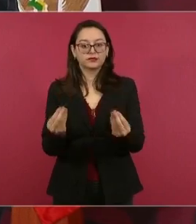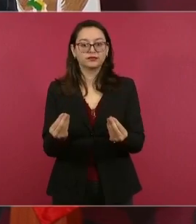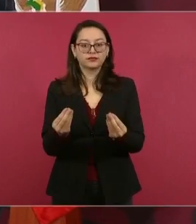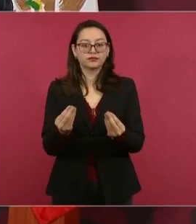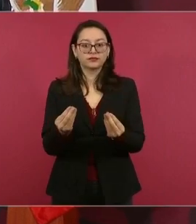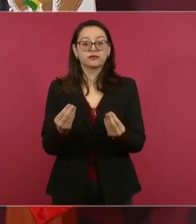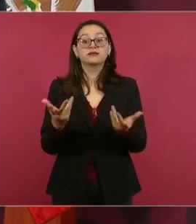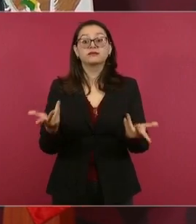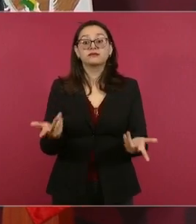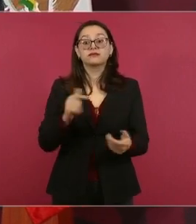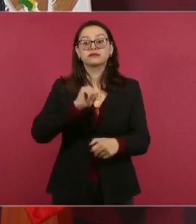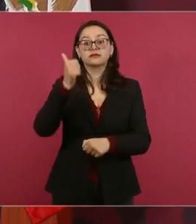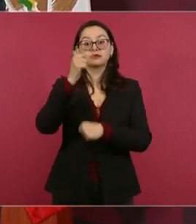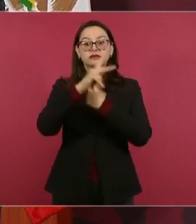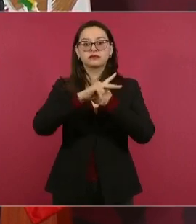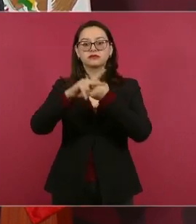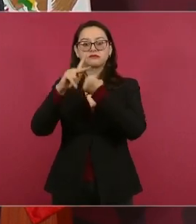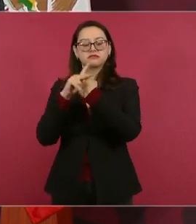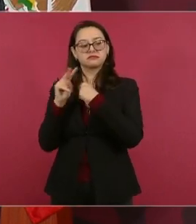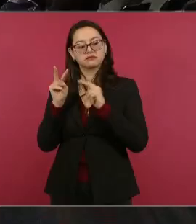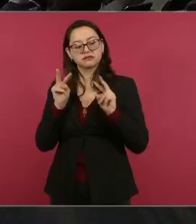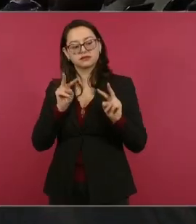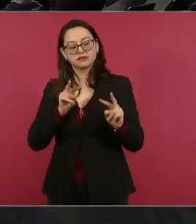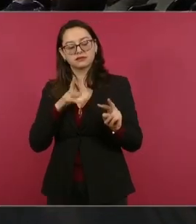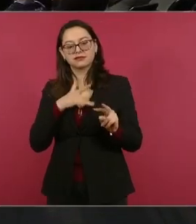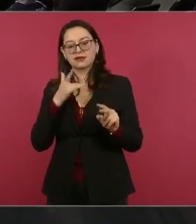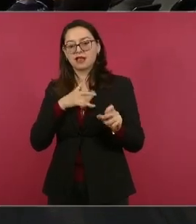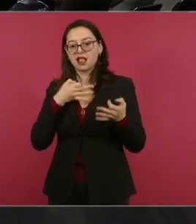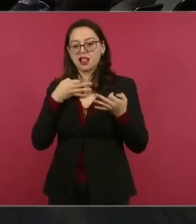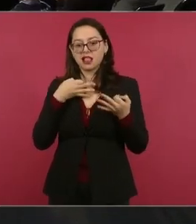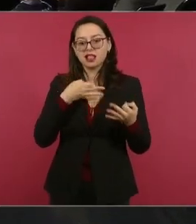porque atrae inversiones.